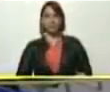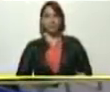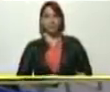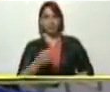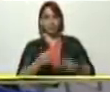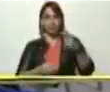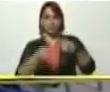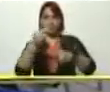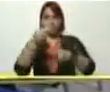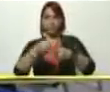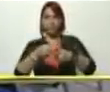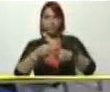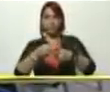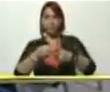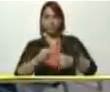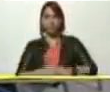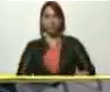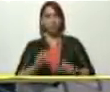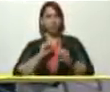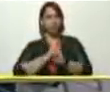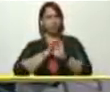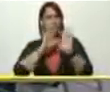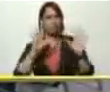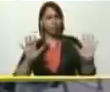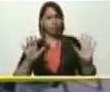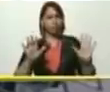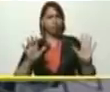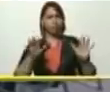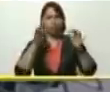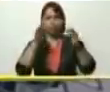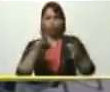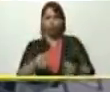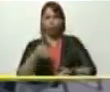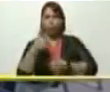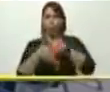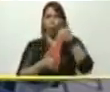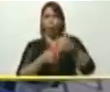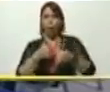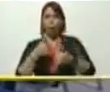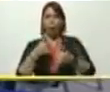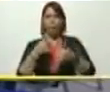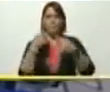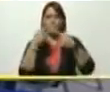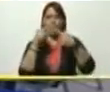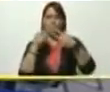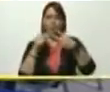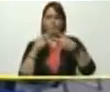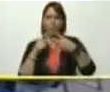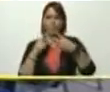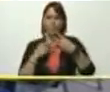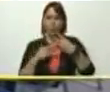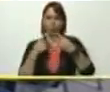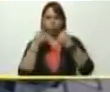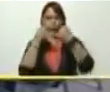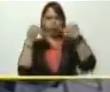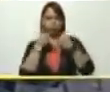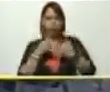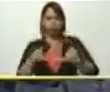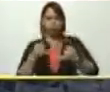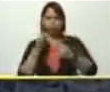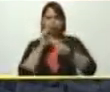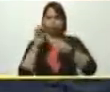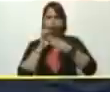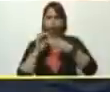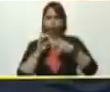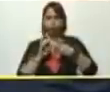construir con claridad precisa las prioridades y las líneas estratégicas de